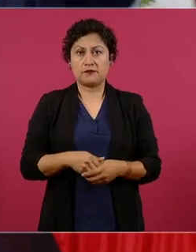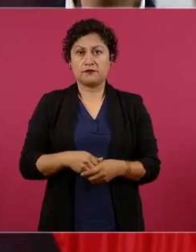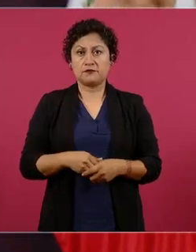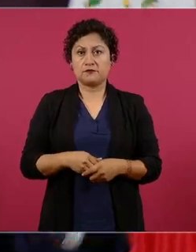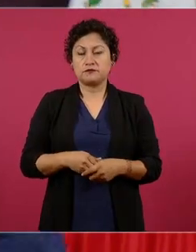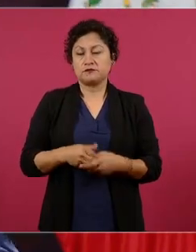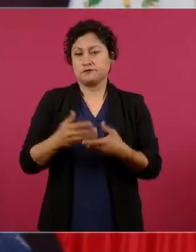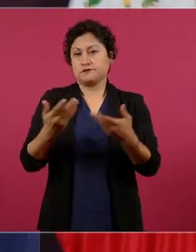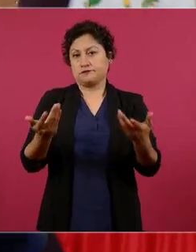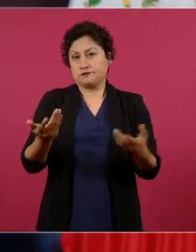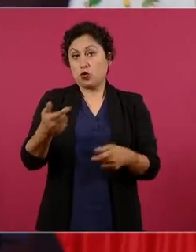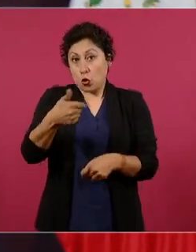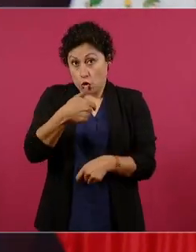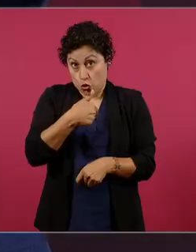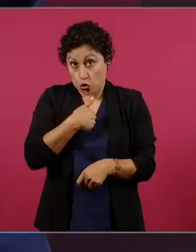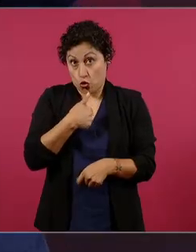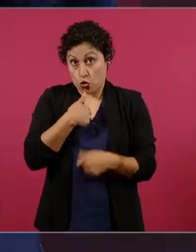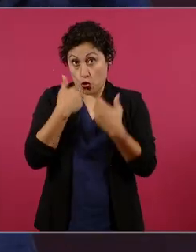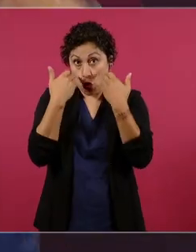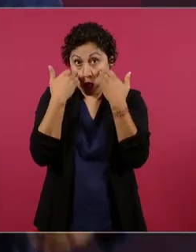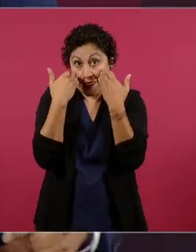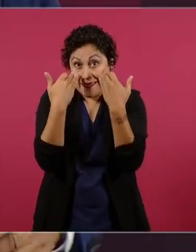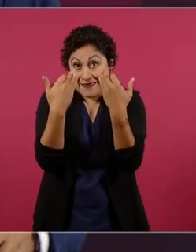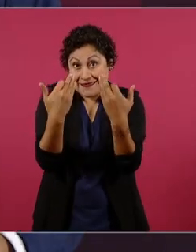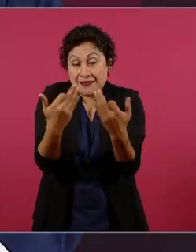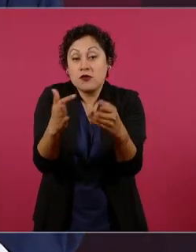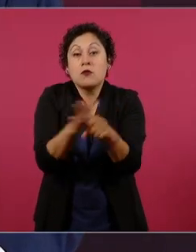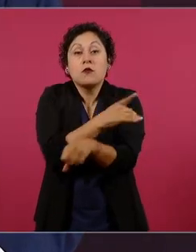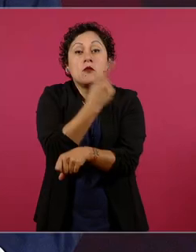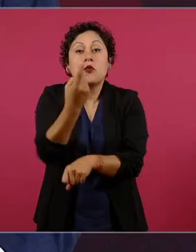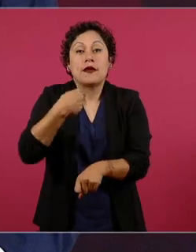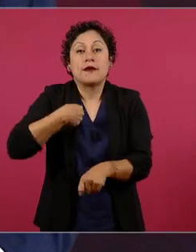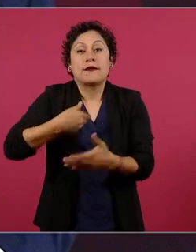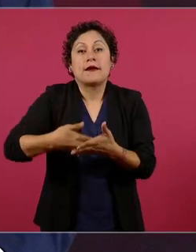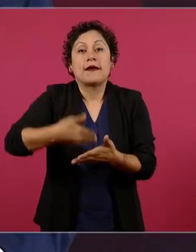nosotros creamos esa pensión cuando fui jefe de gobierno.